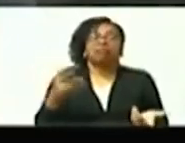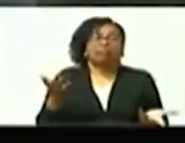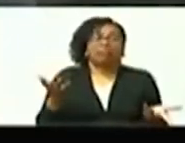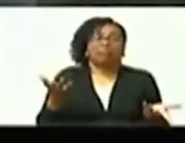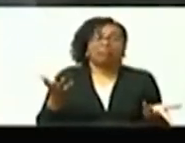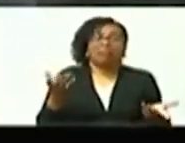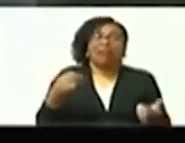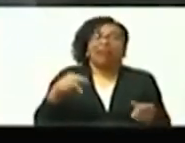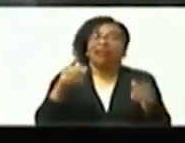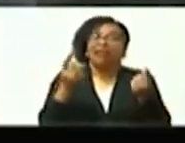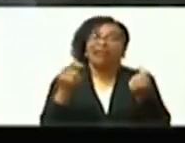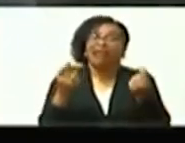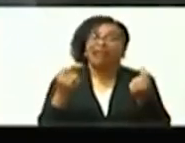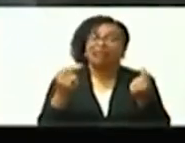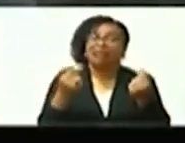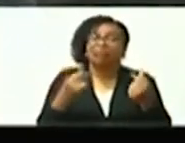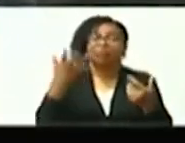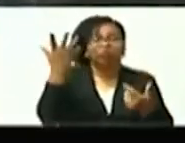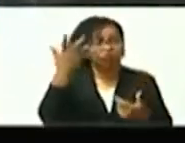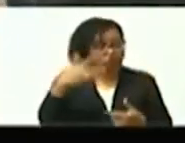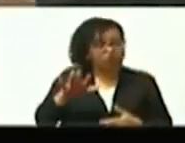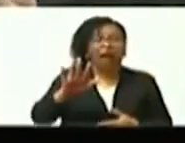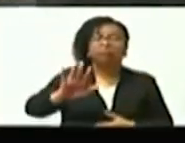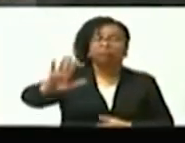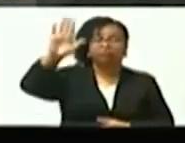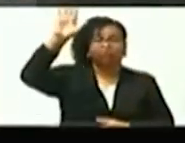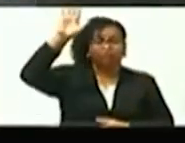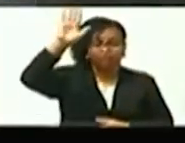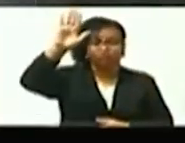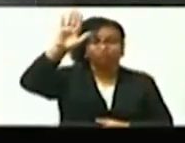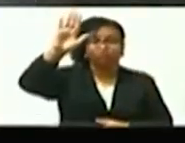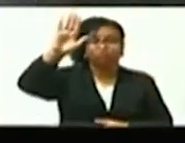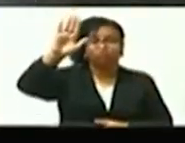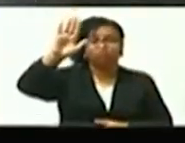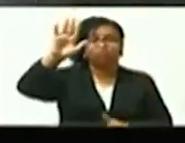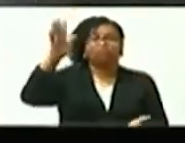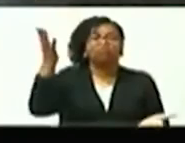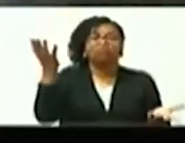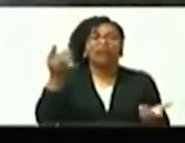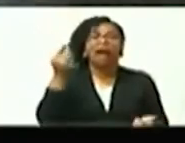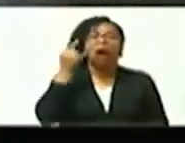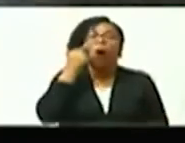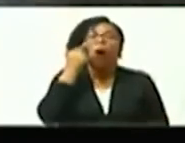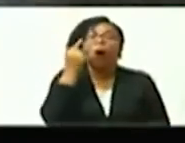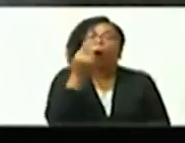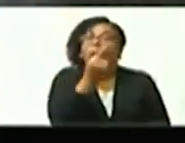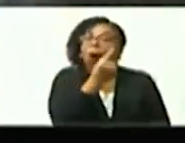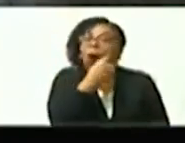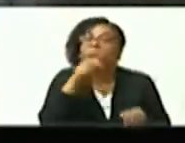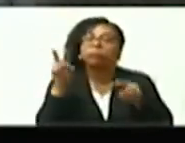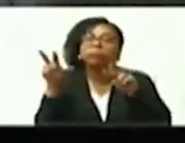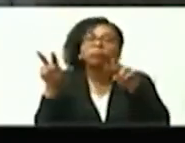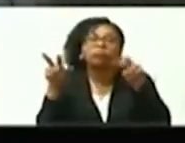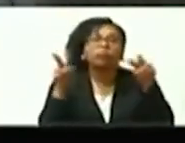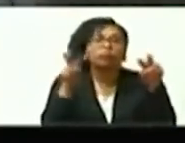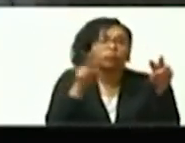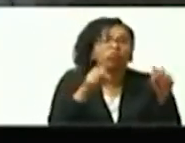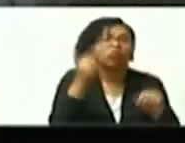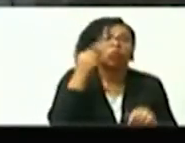dar el consentimiento para contraer la obligación de asumir un préstamo, sino luego supervisar cómo el